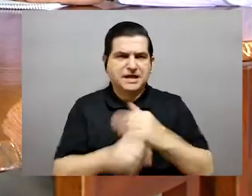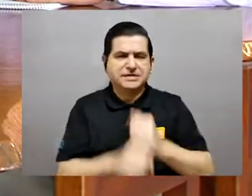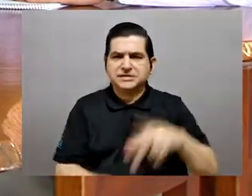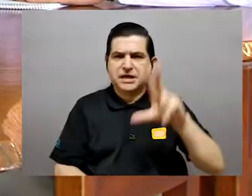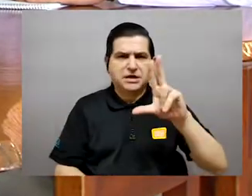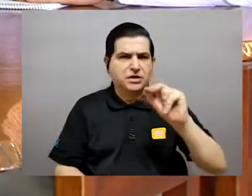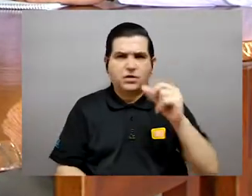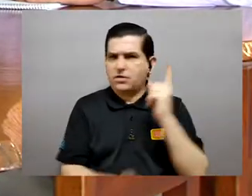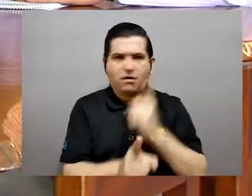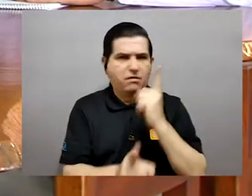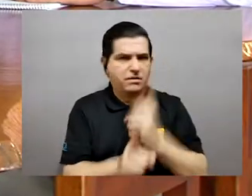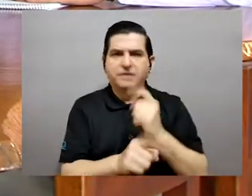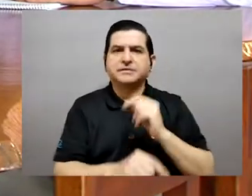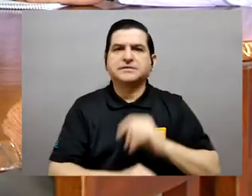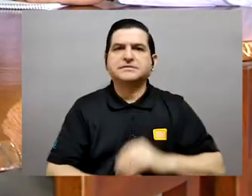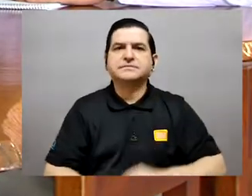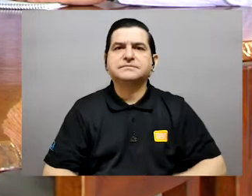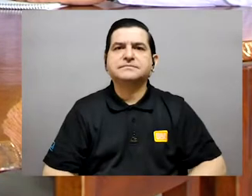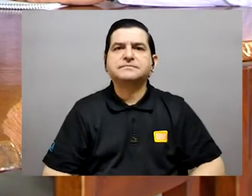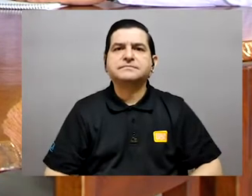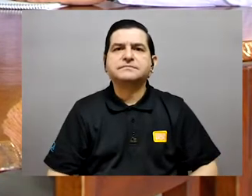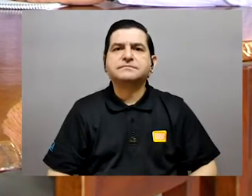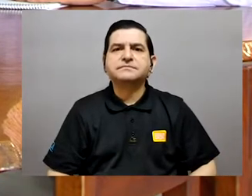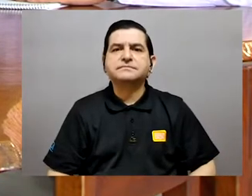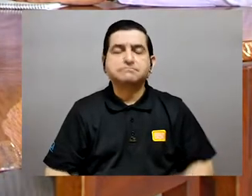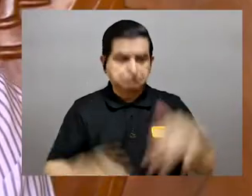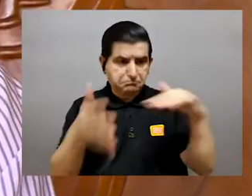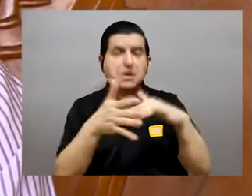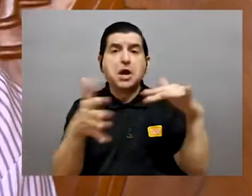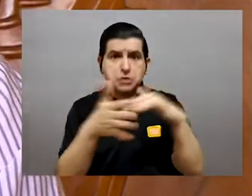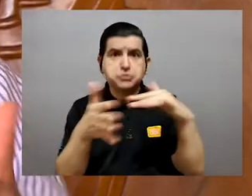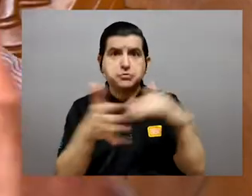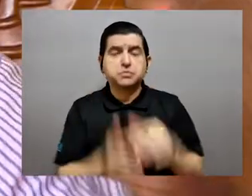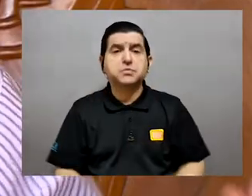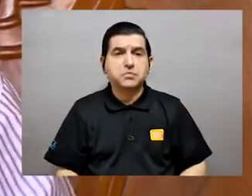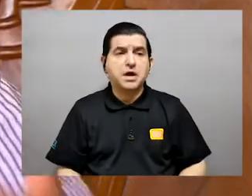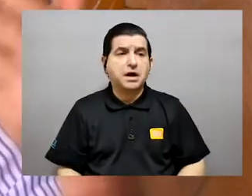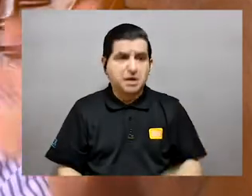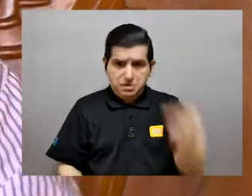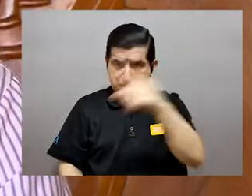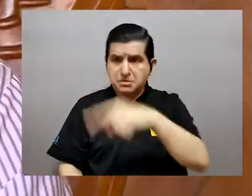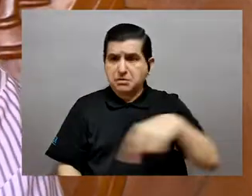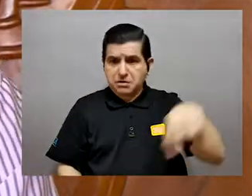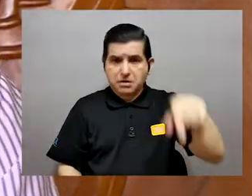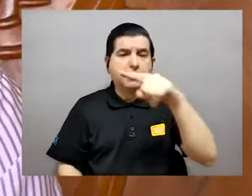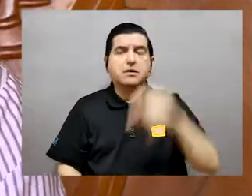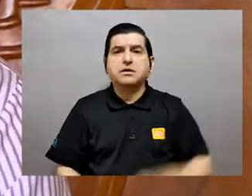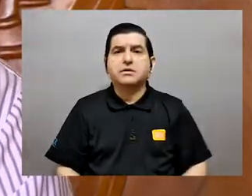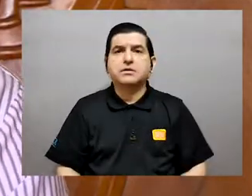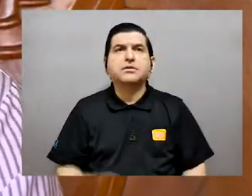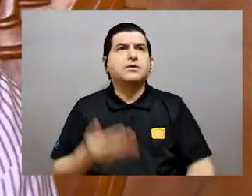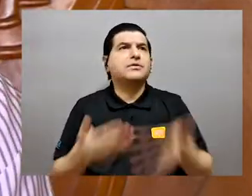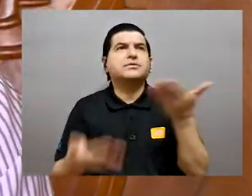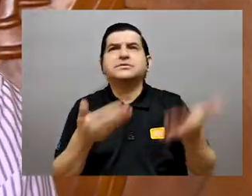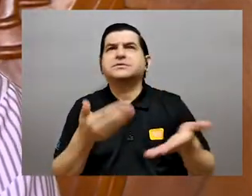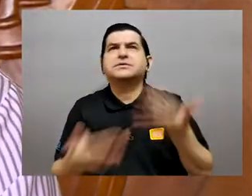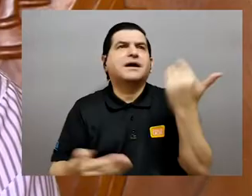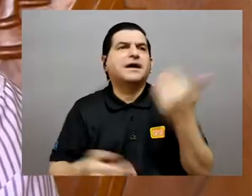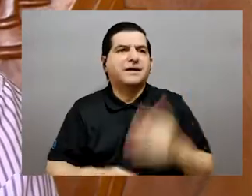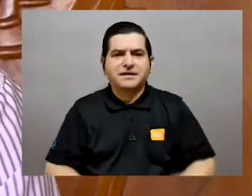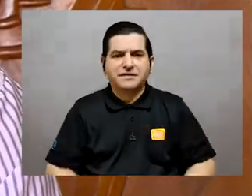estudiando? Entonces, yo le decía, con mucho orgullo, estoy estudiando